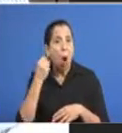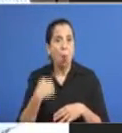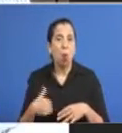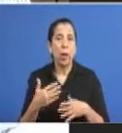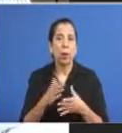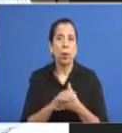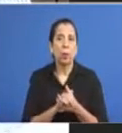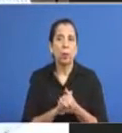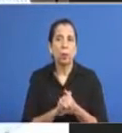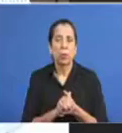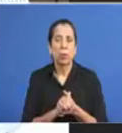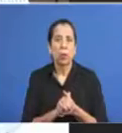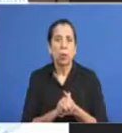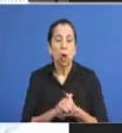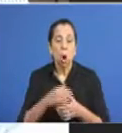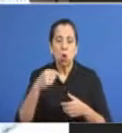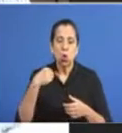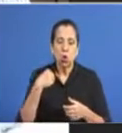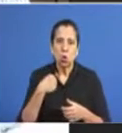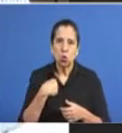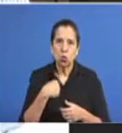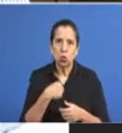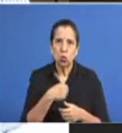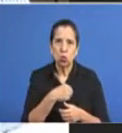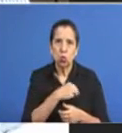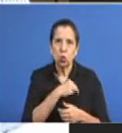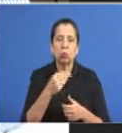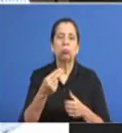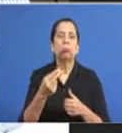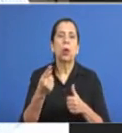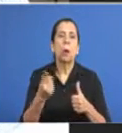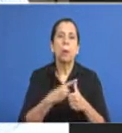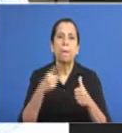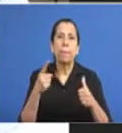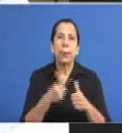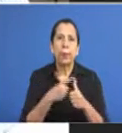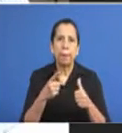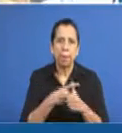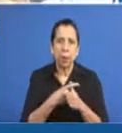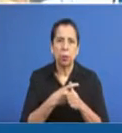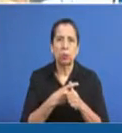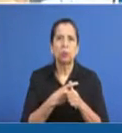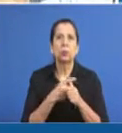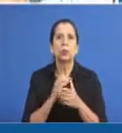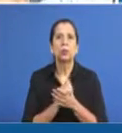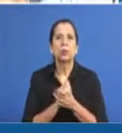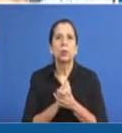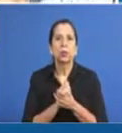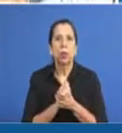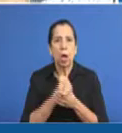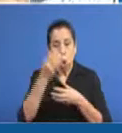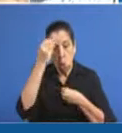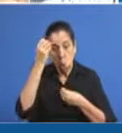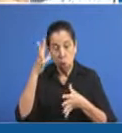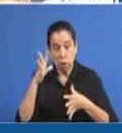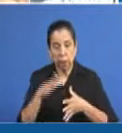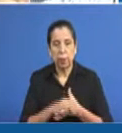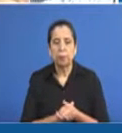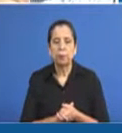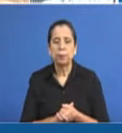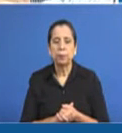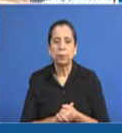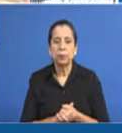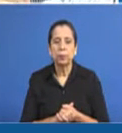primer anillo para contaminar a la casa. Director, digamos que sabemos que actualmente